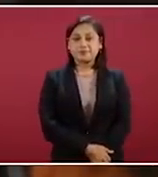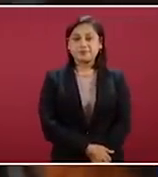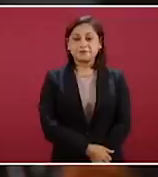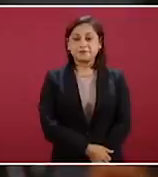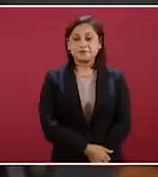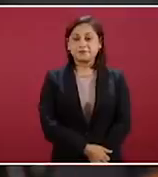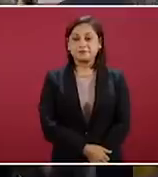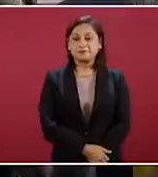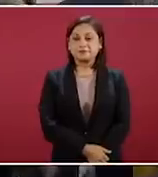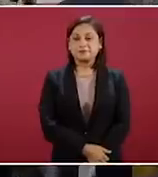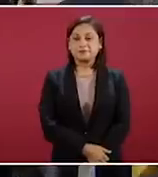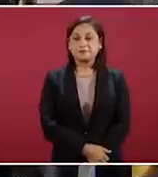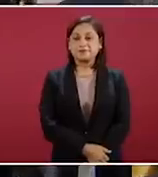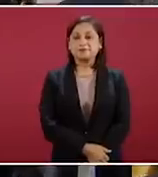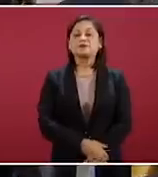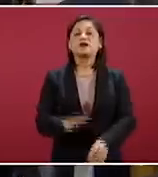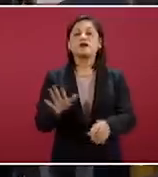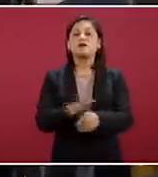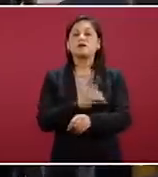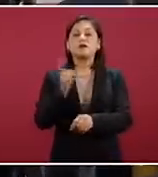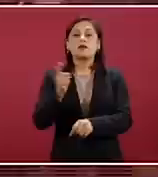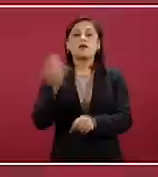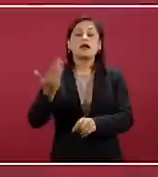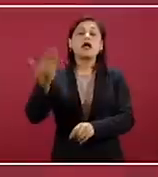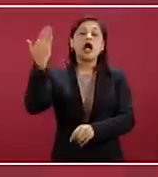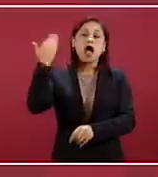Porque antes, ¿cómo era?